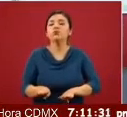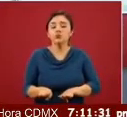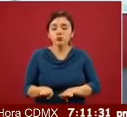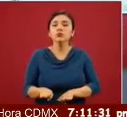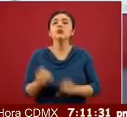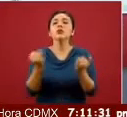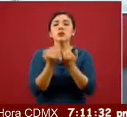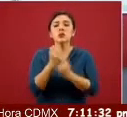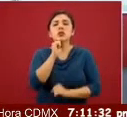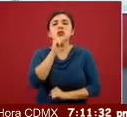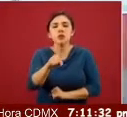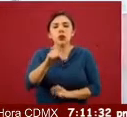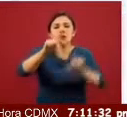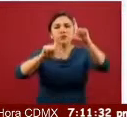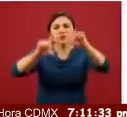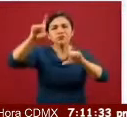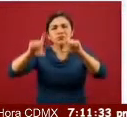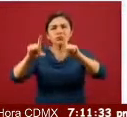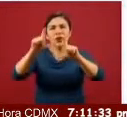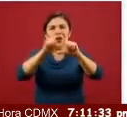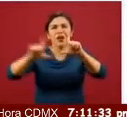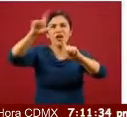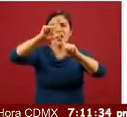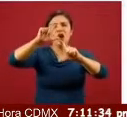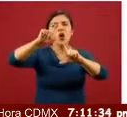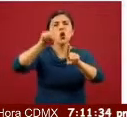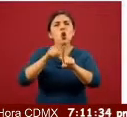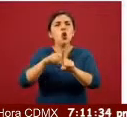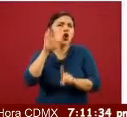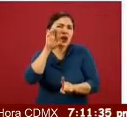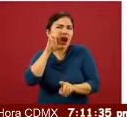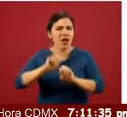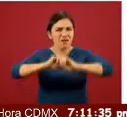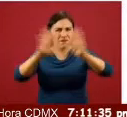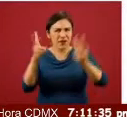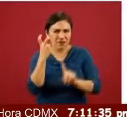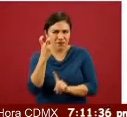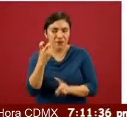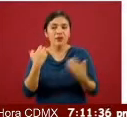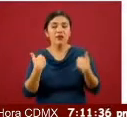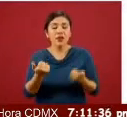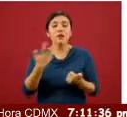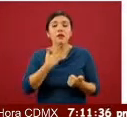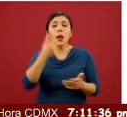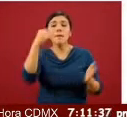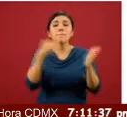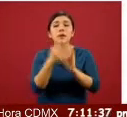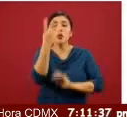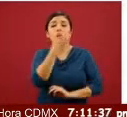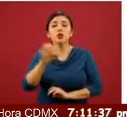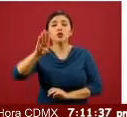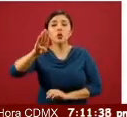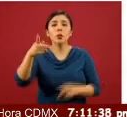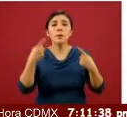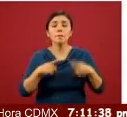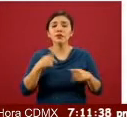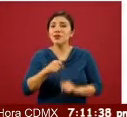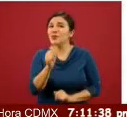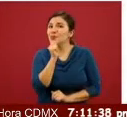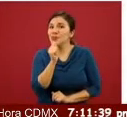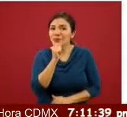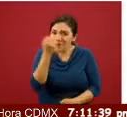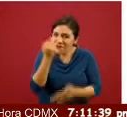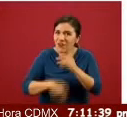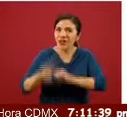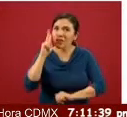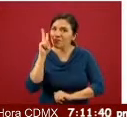también tenemos en las barras superiores, que son el color naranja claro, estas 1.490 que todavía tienen pendiente